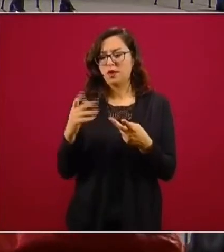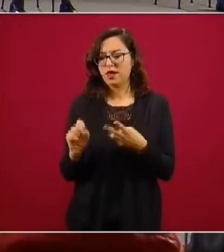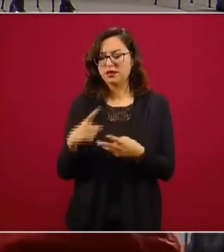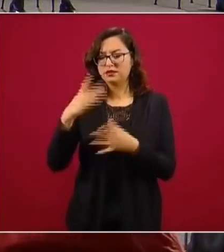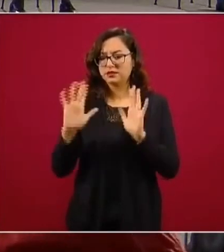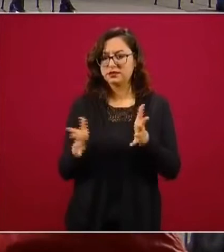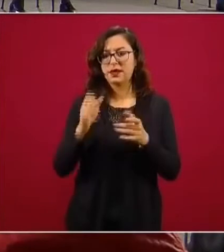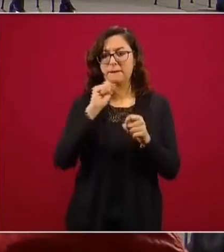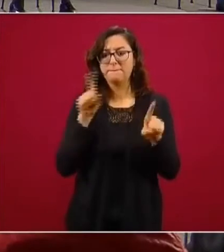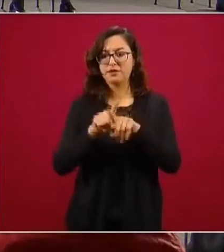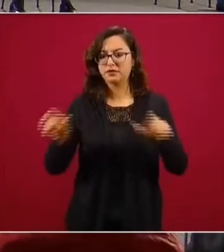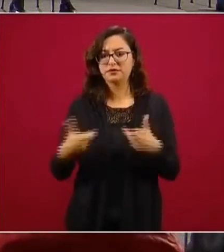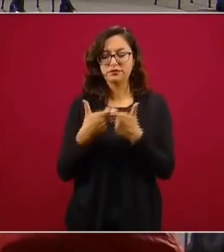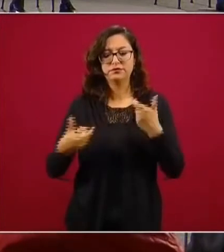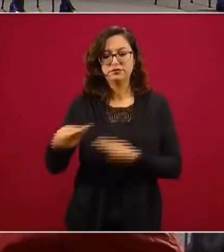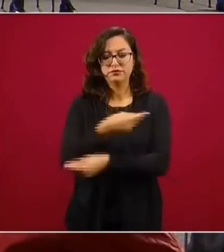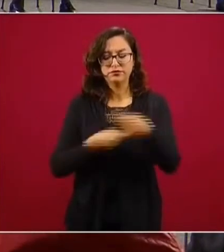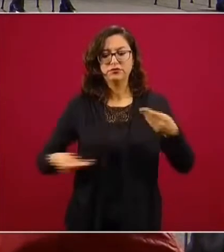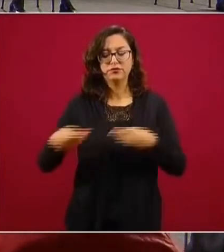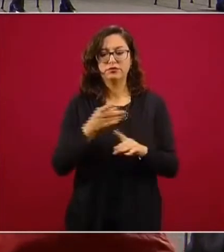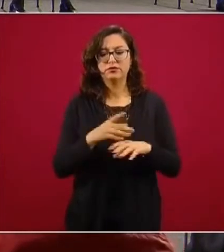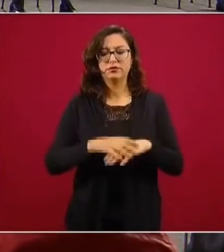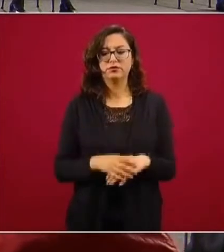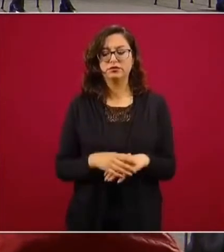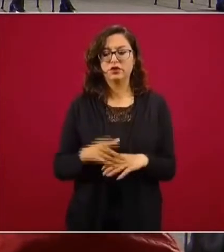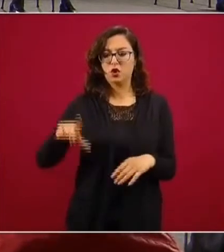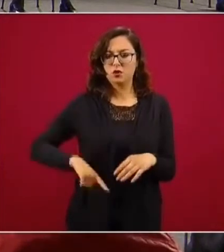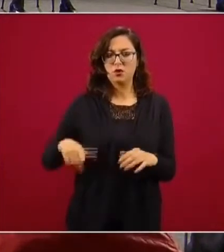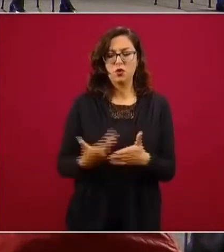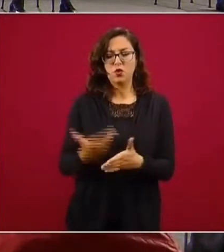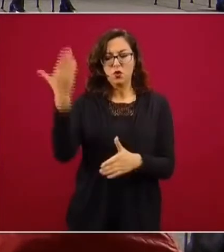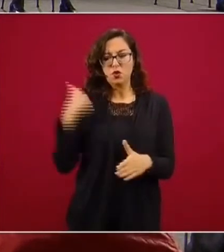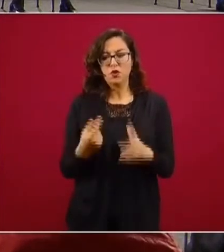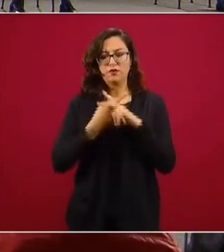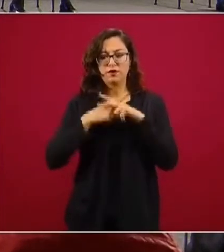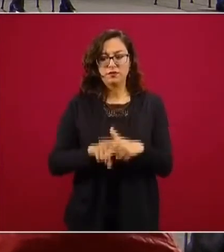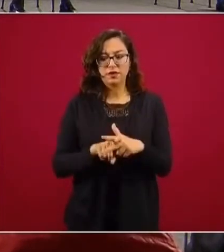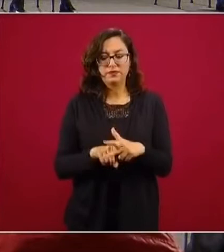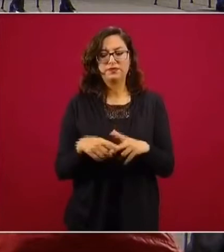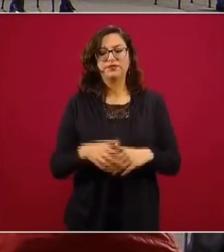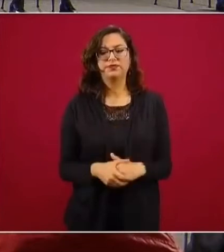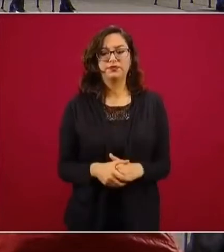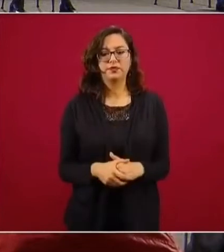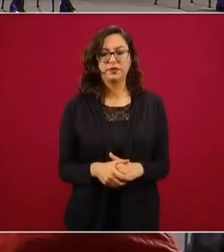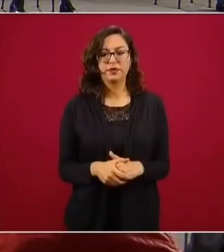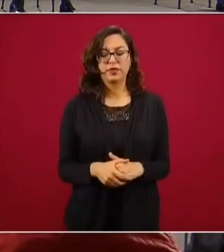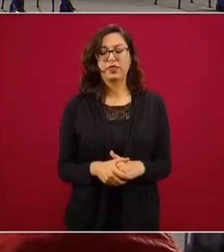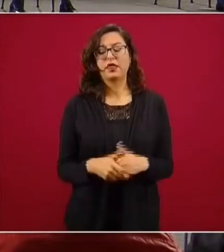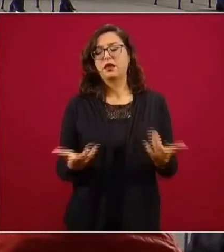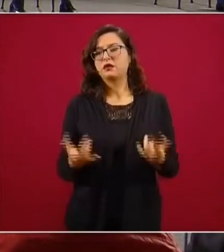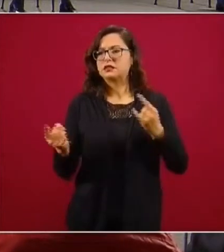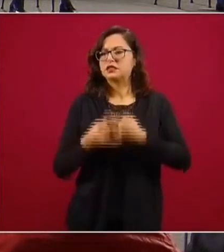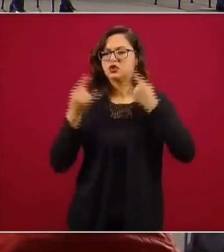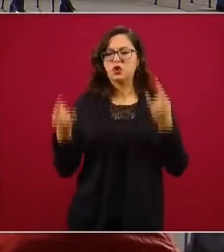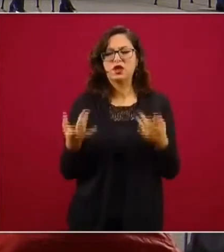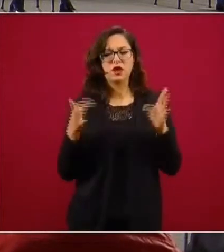fondos estratégicos y al fondo rotatorio desde el inicio del gobierno, y con UNOPS. En realidad la historia